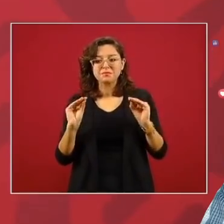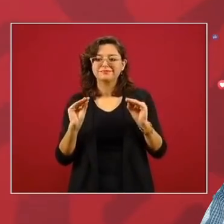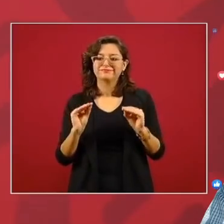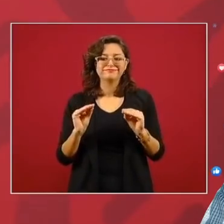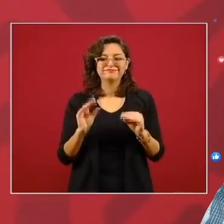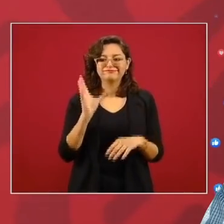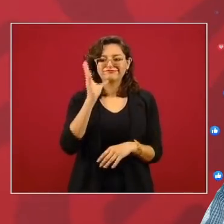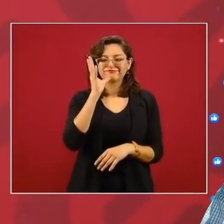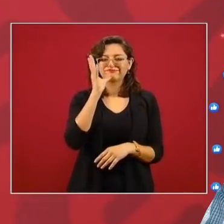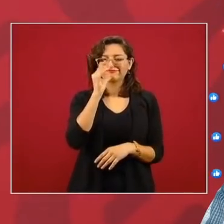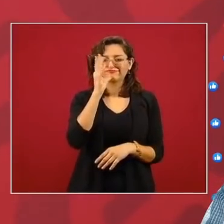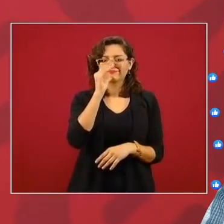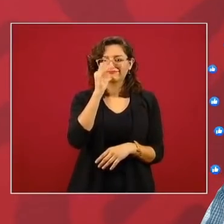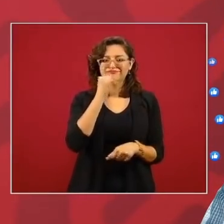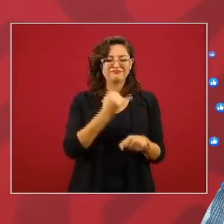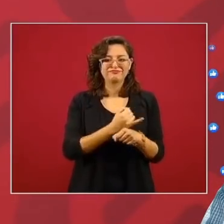porque